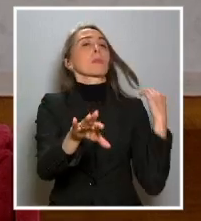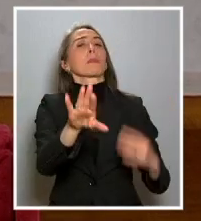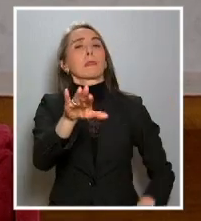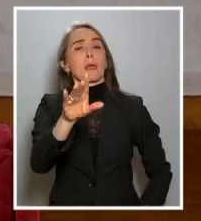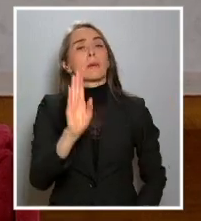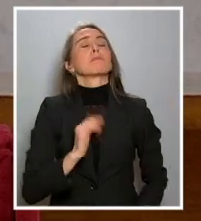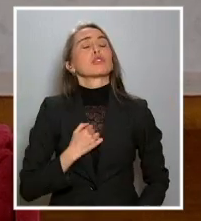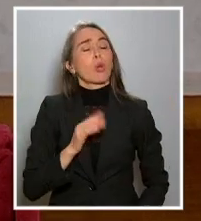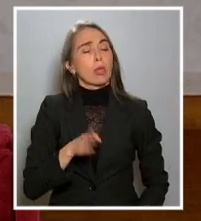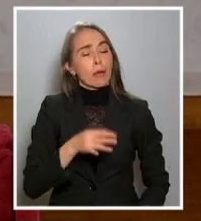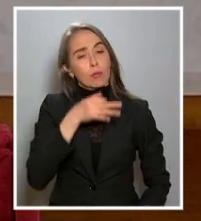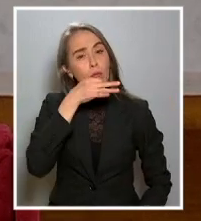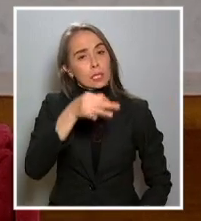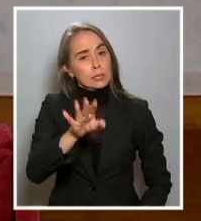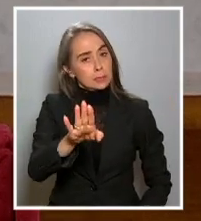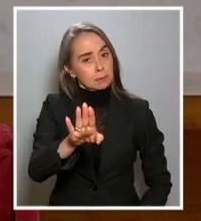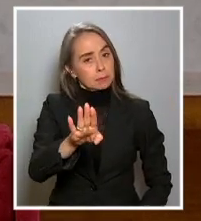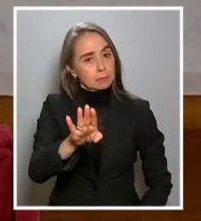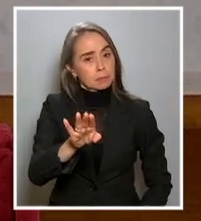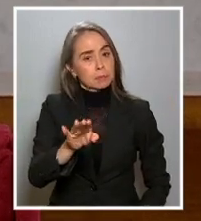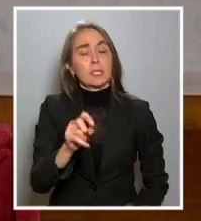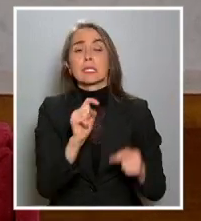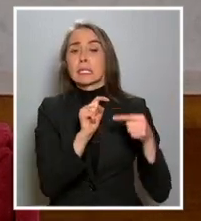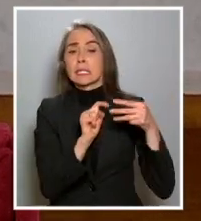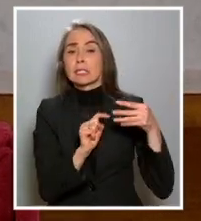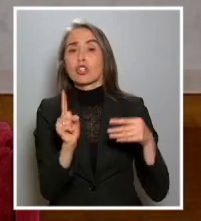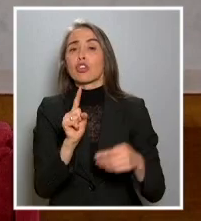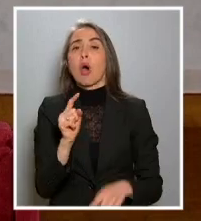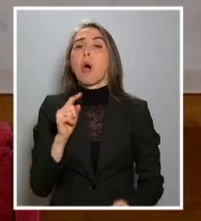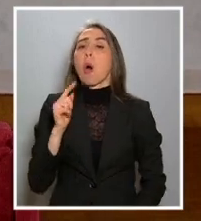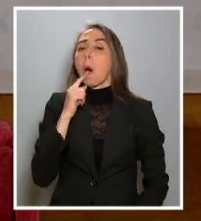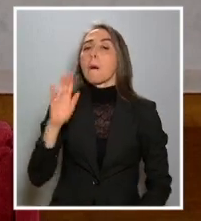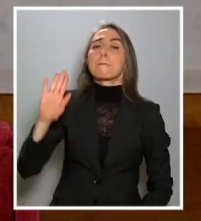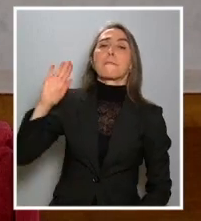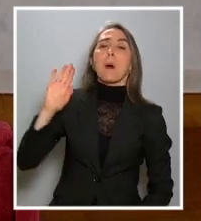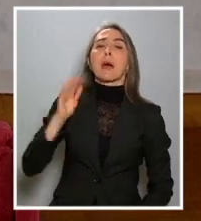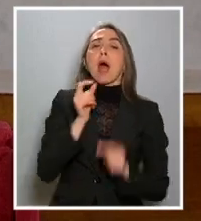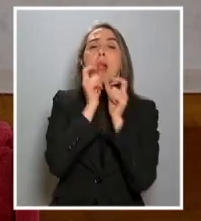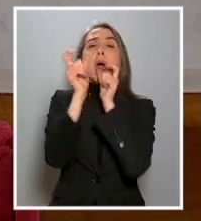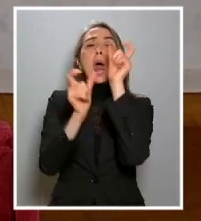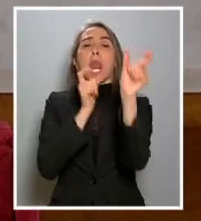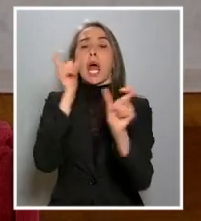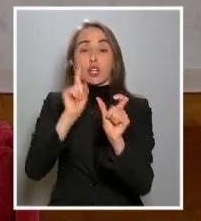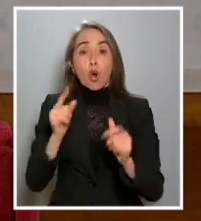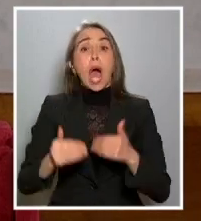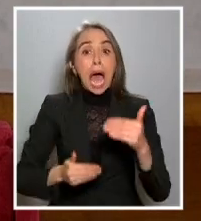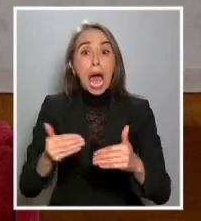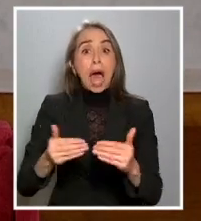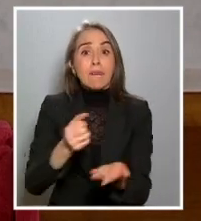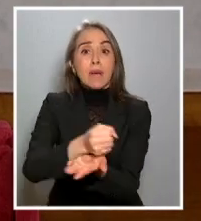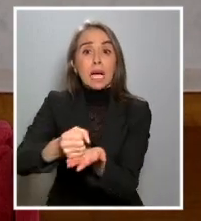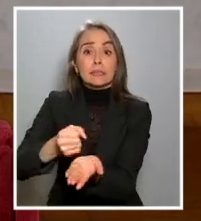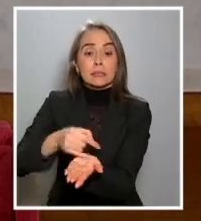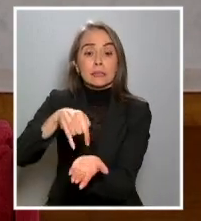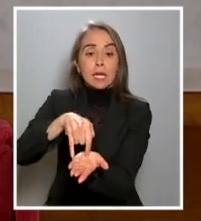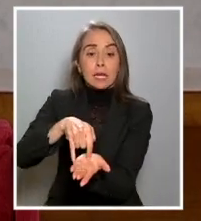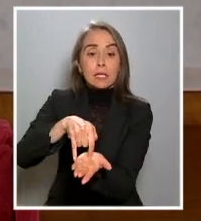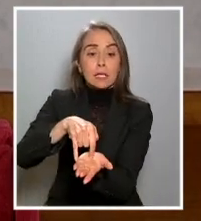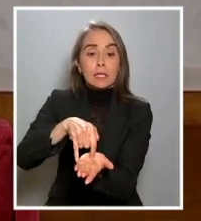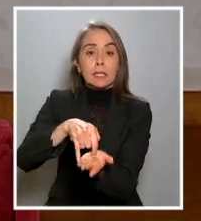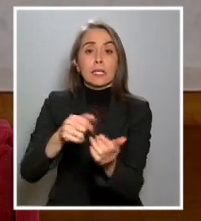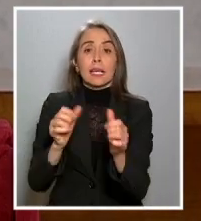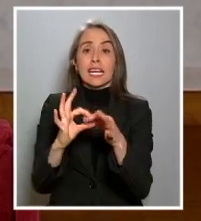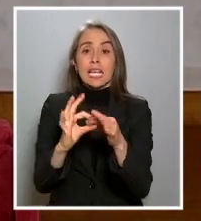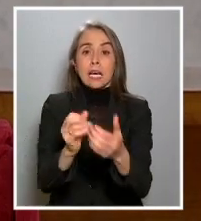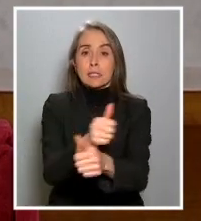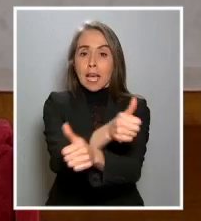decirles que no son promesas y palabras, sino que está avanzando con la concurrencia de